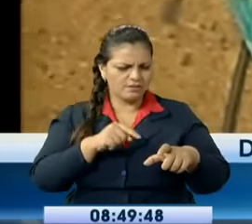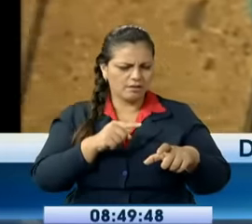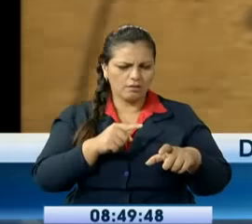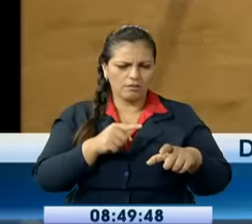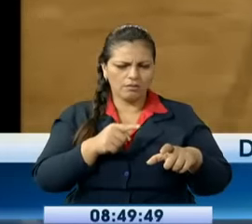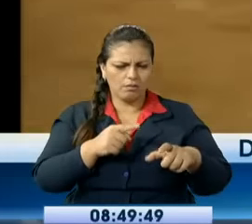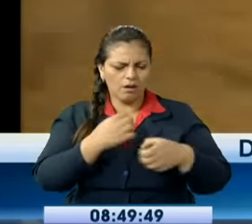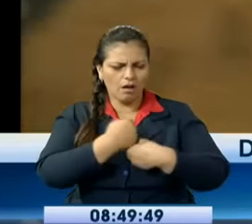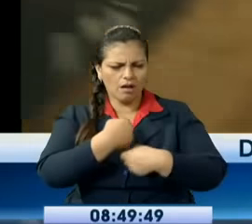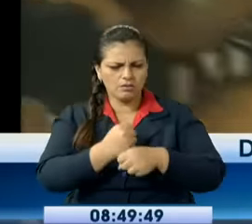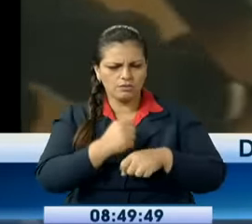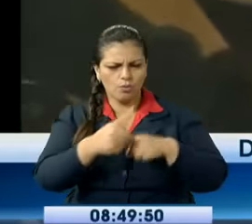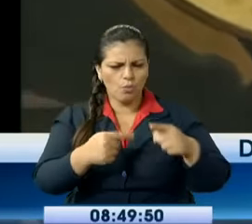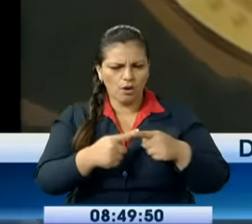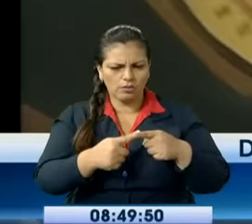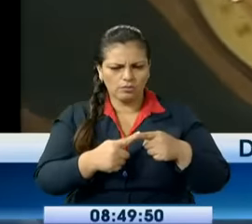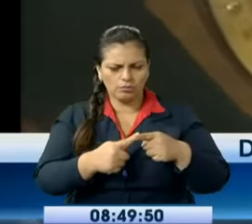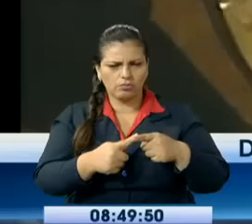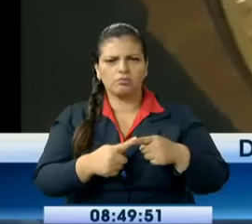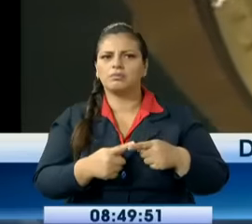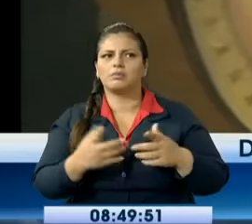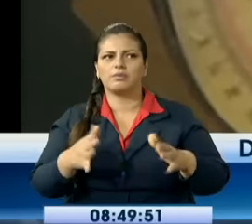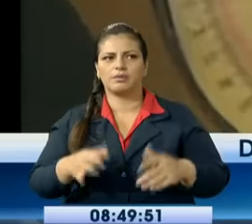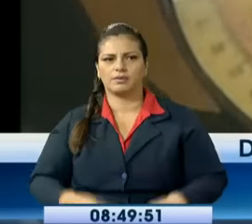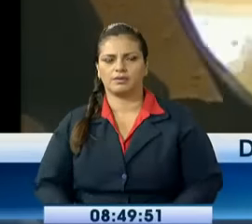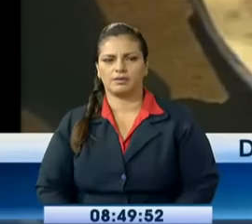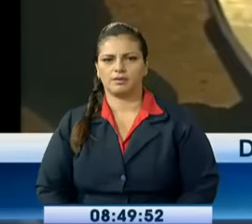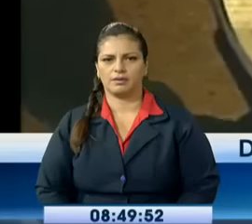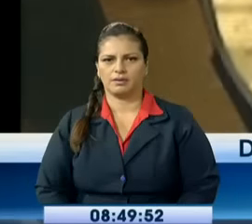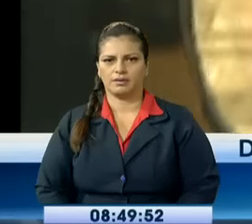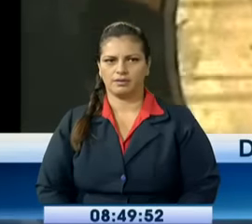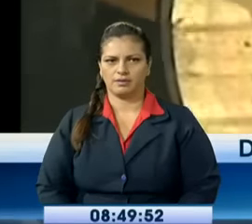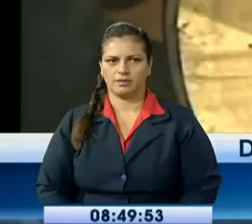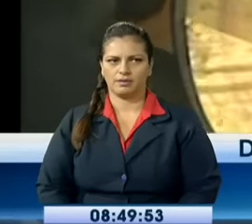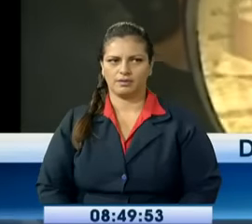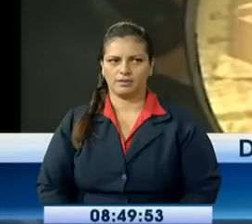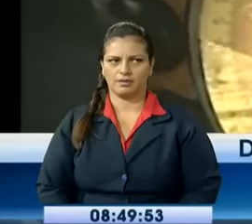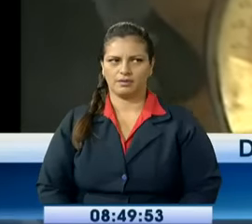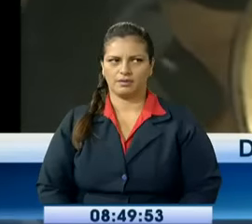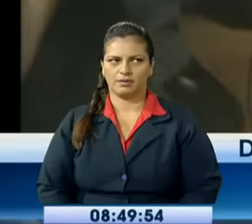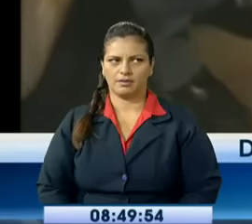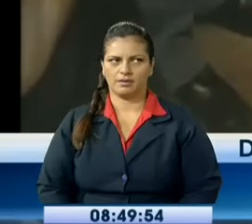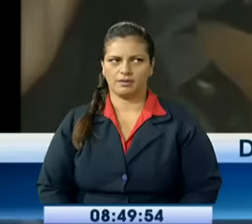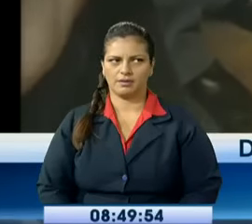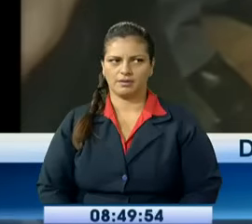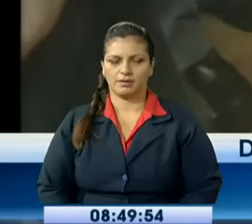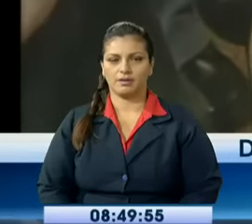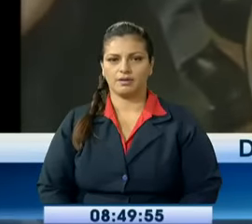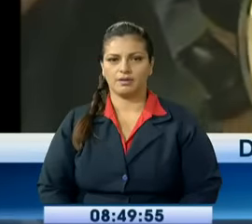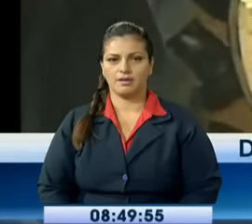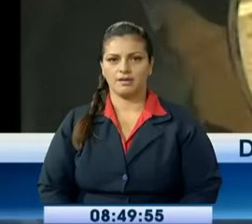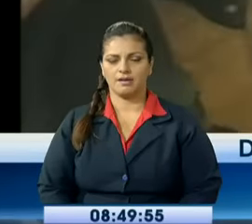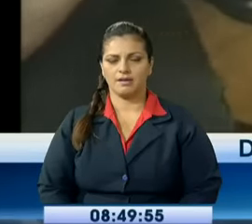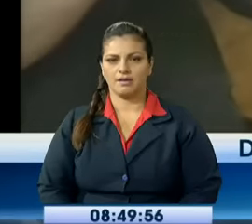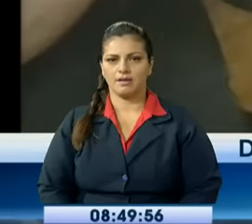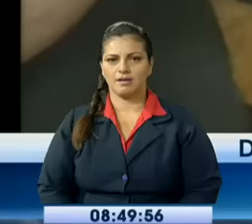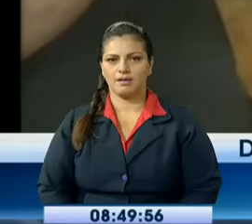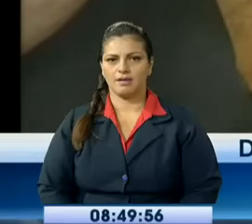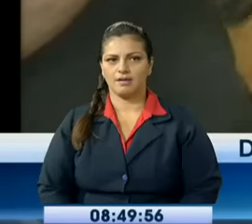nada. Pollos mega inflados. A ver, organicémonos un poquito. A ver, ya, ahí estamos viendo la